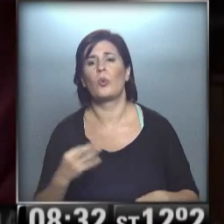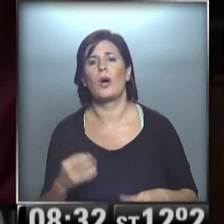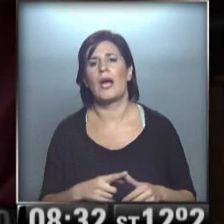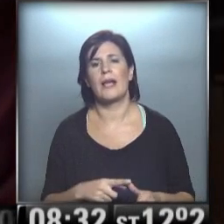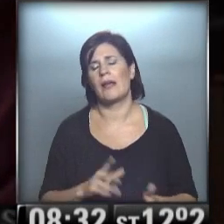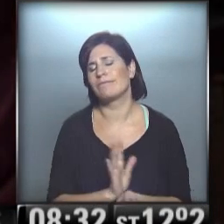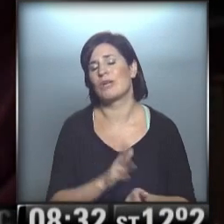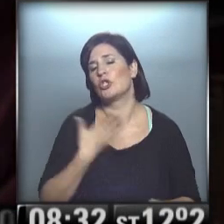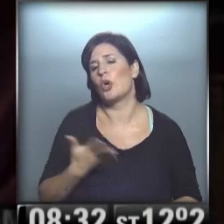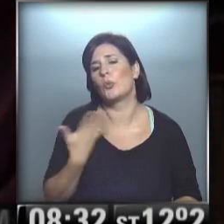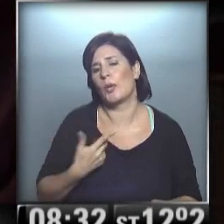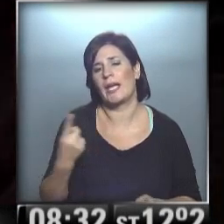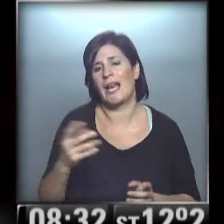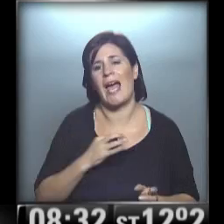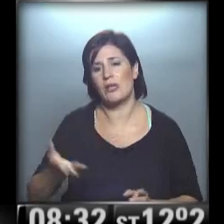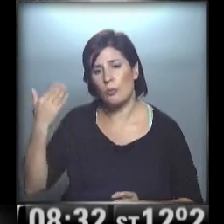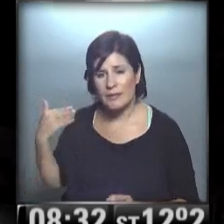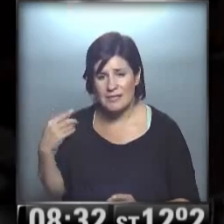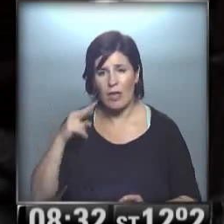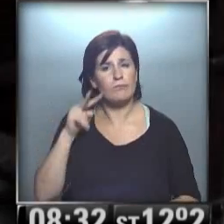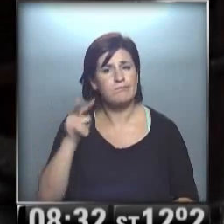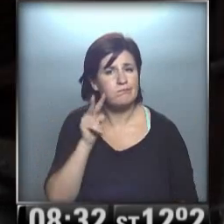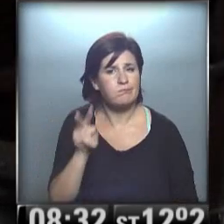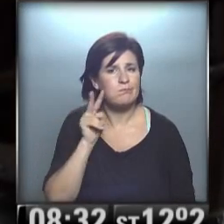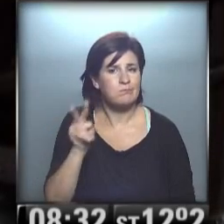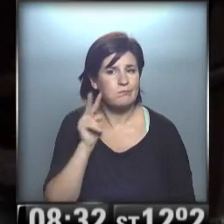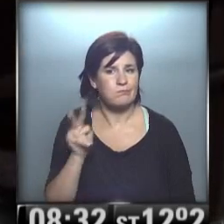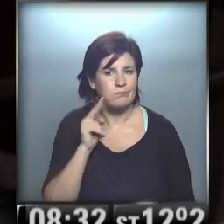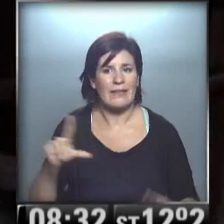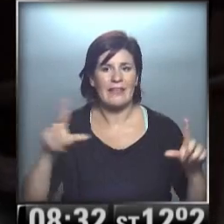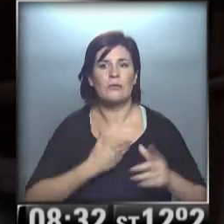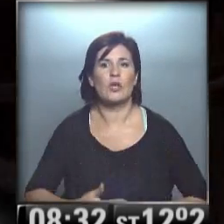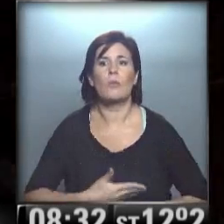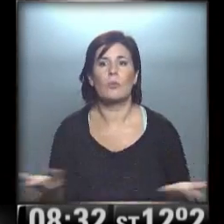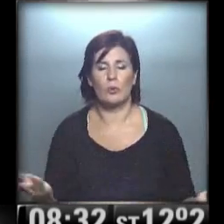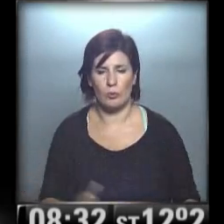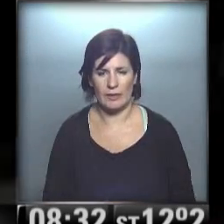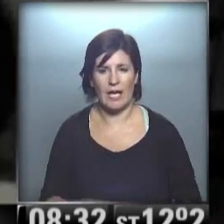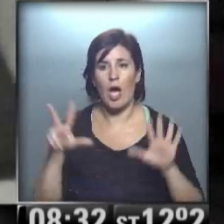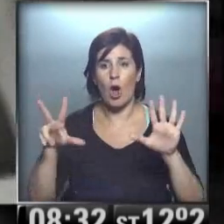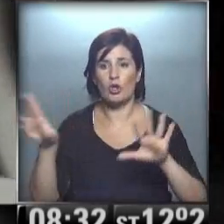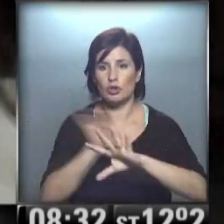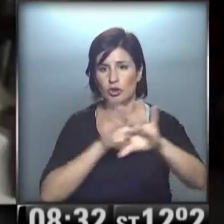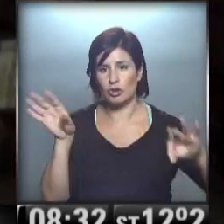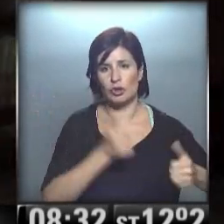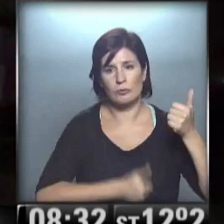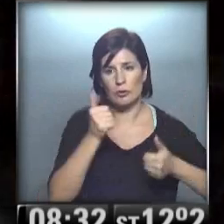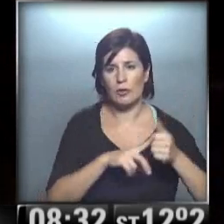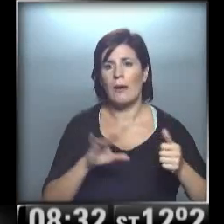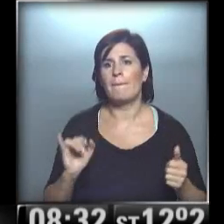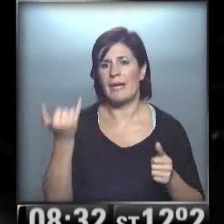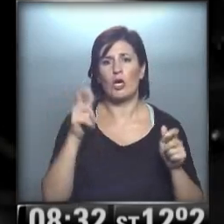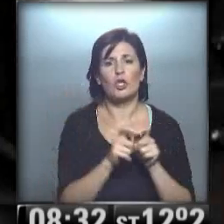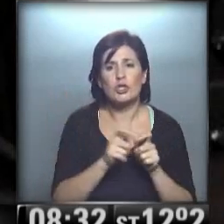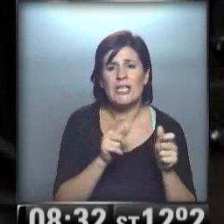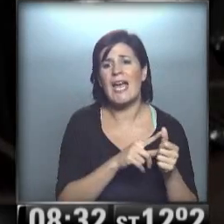durante este año pasado en la televisión pública que queda con ocho nominaciones al mejor unitario mejor mini-serie